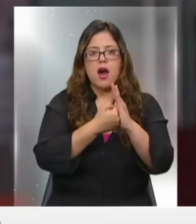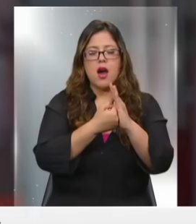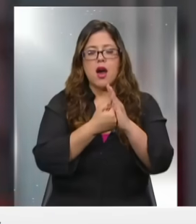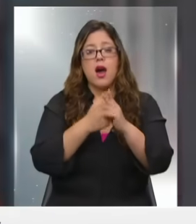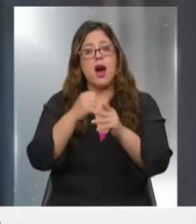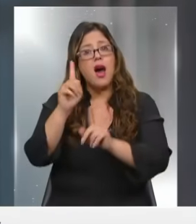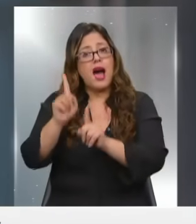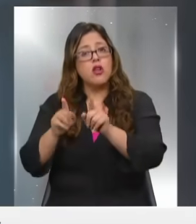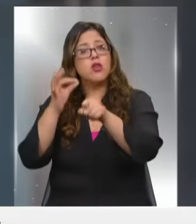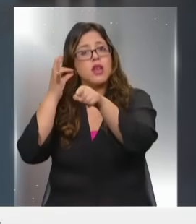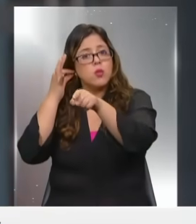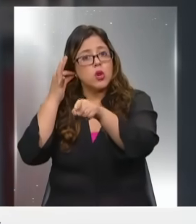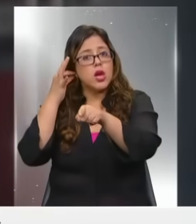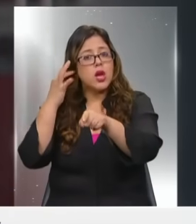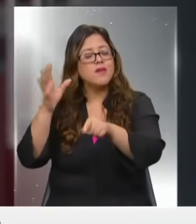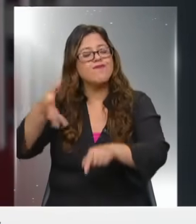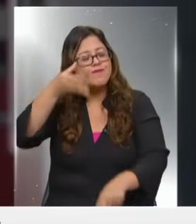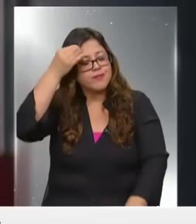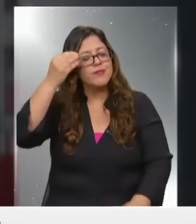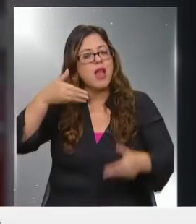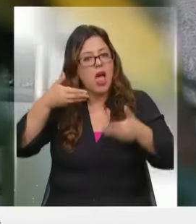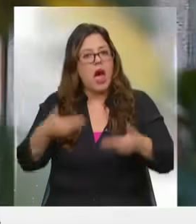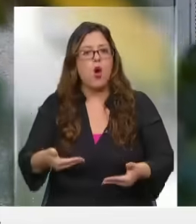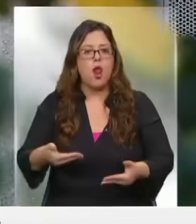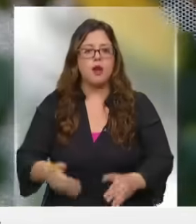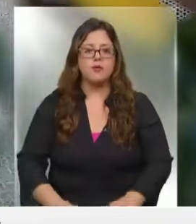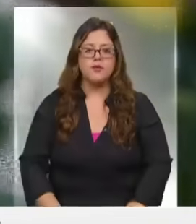que Carolina acaba de aprender.